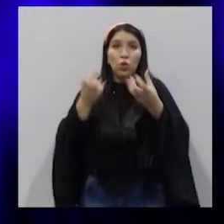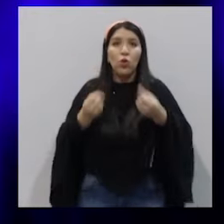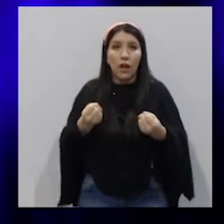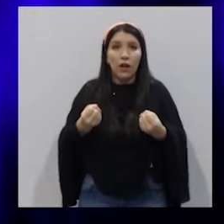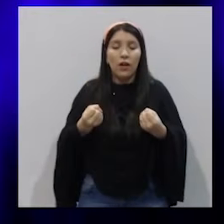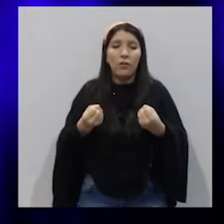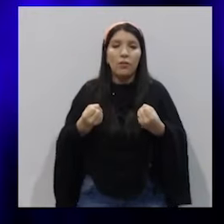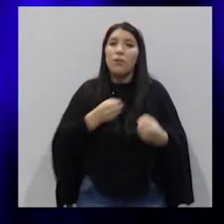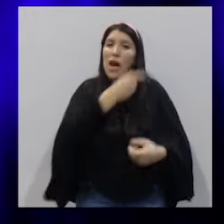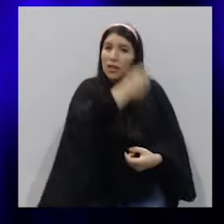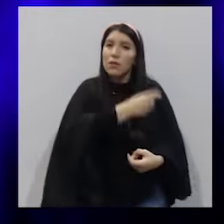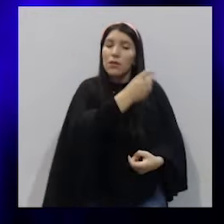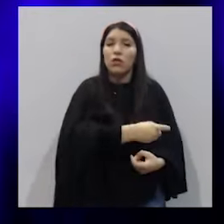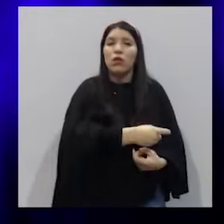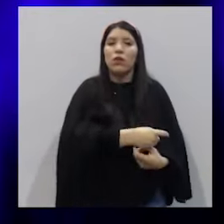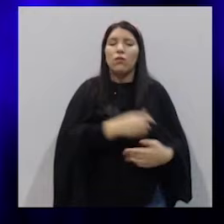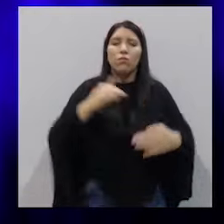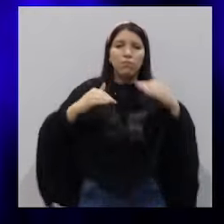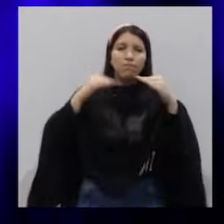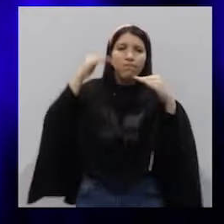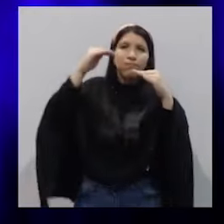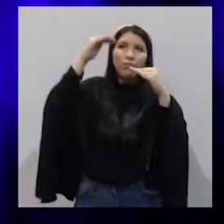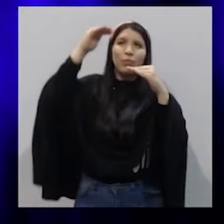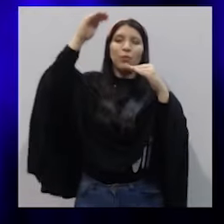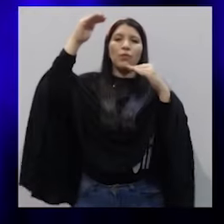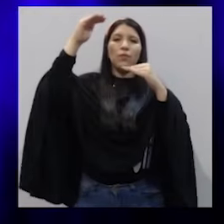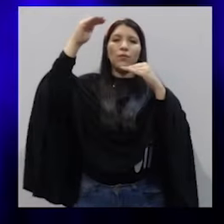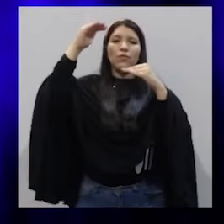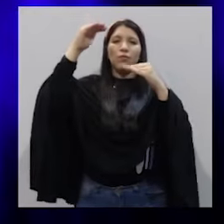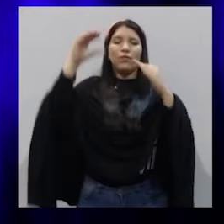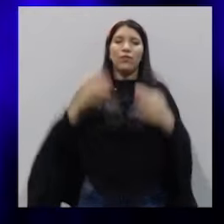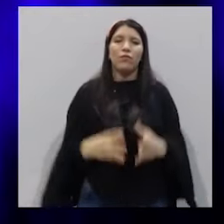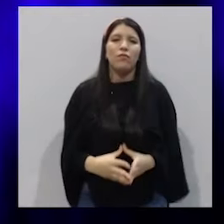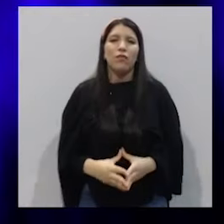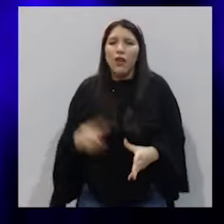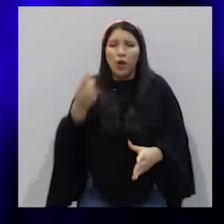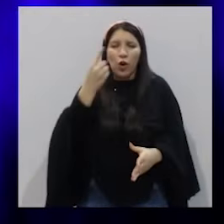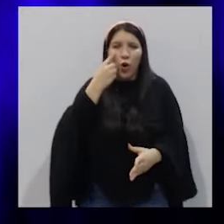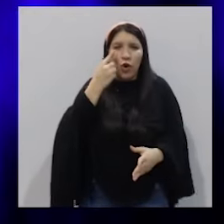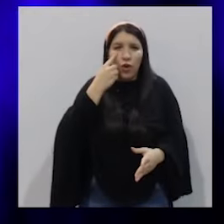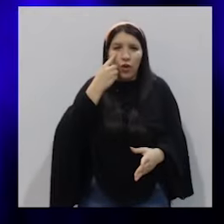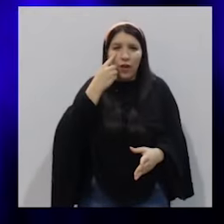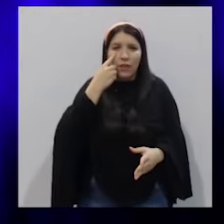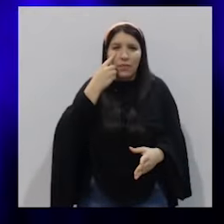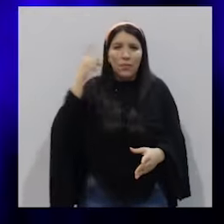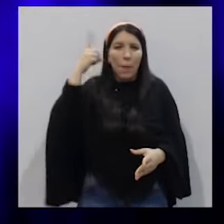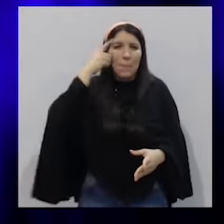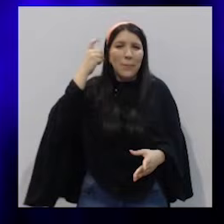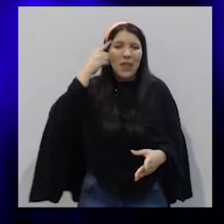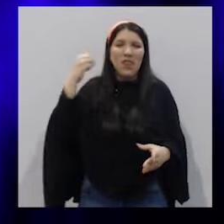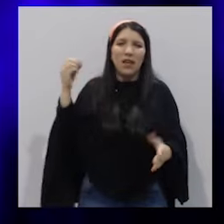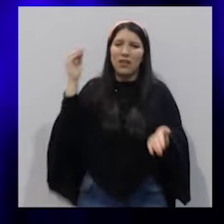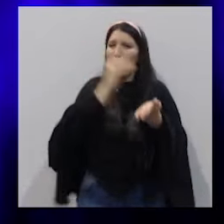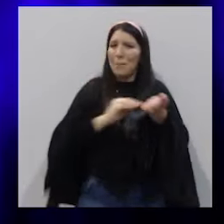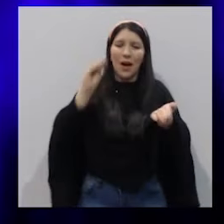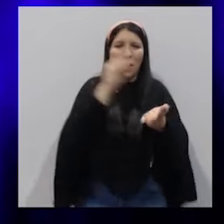estaban de los lugares de los cuales venían como decíamos al principio algunas características que había en